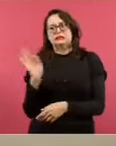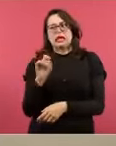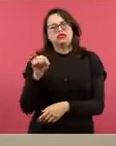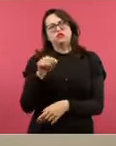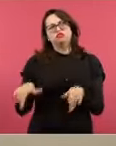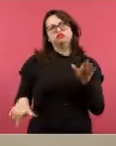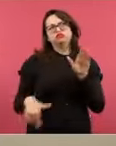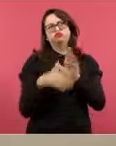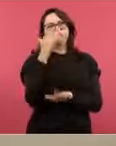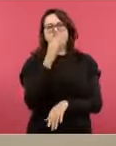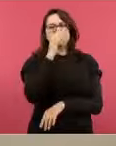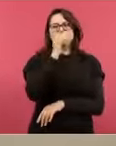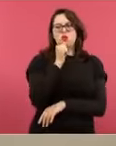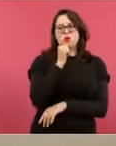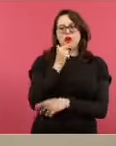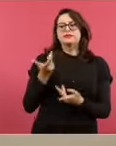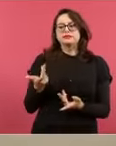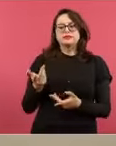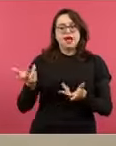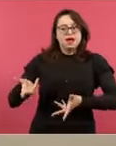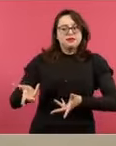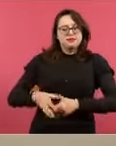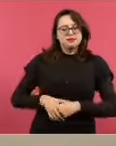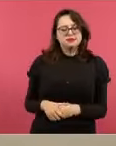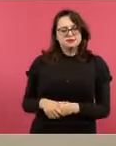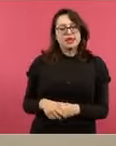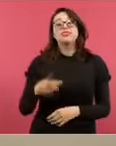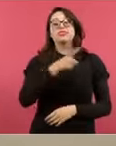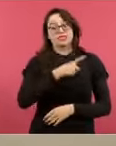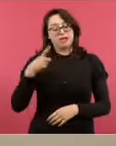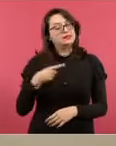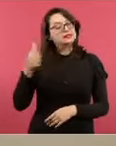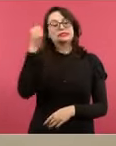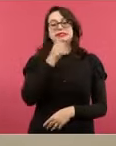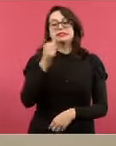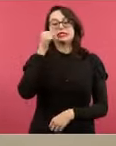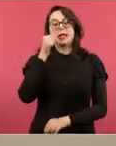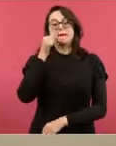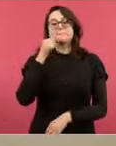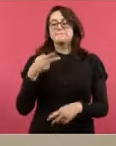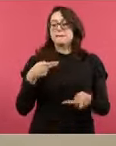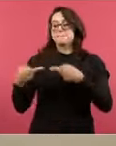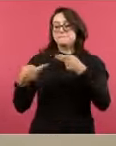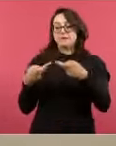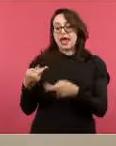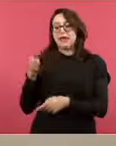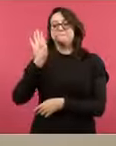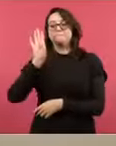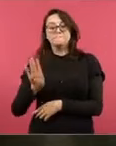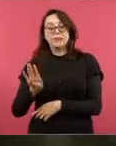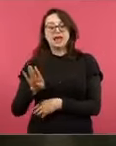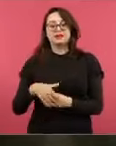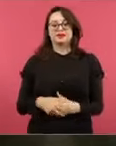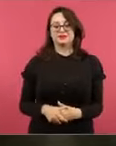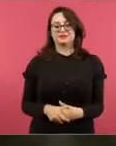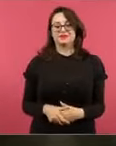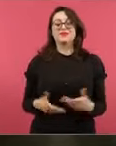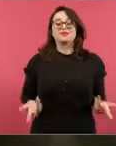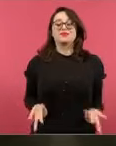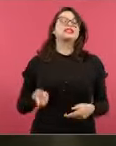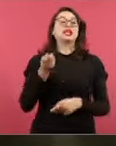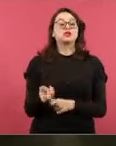papás, niñas, niños, maestras y maestros, que siempre debemos tener, además de un pensamiento crítico,